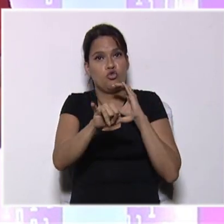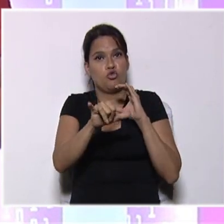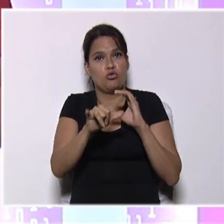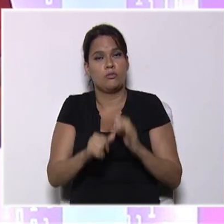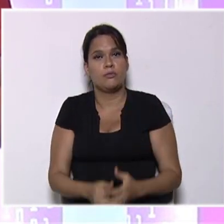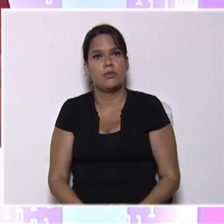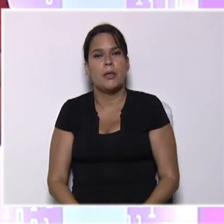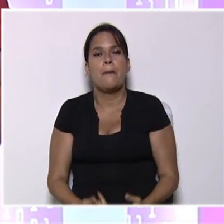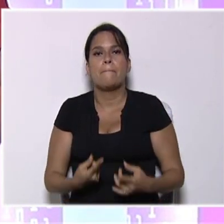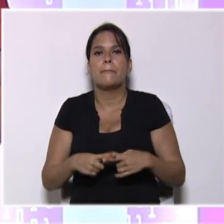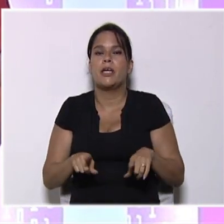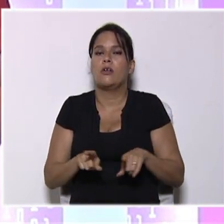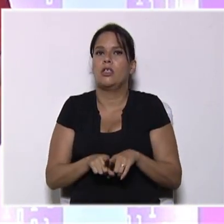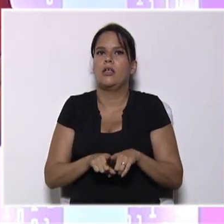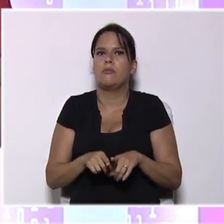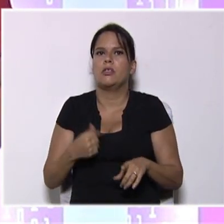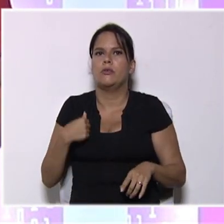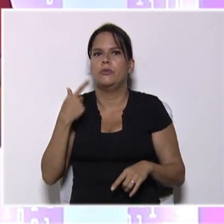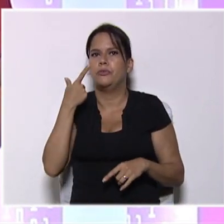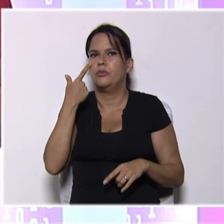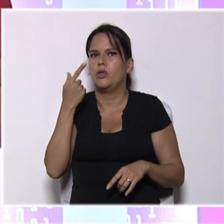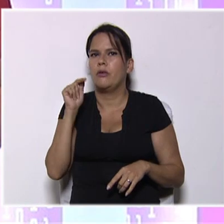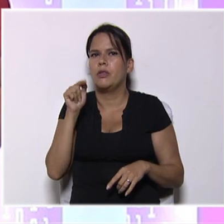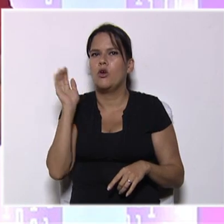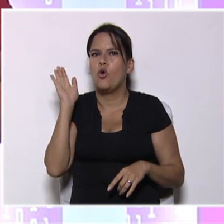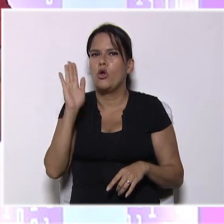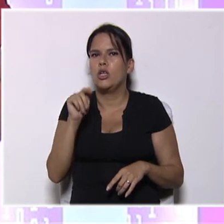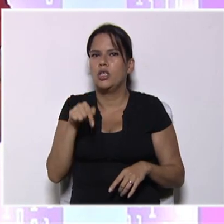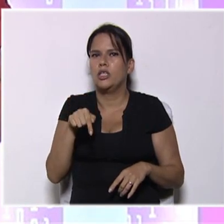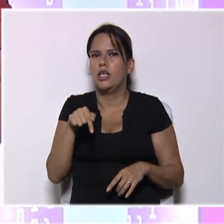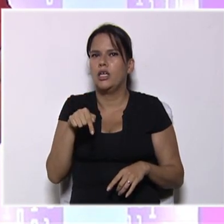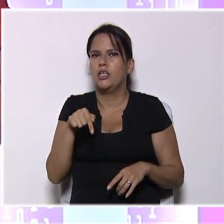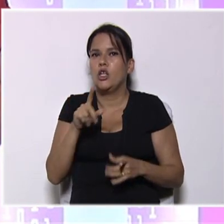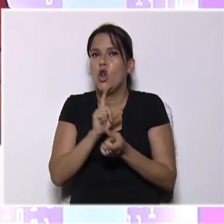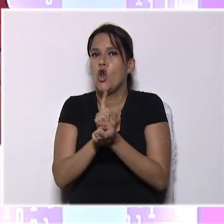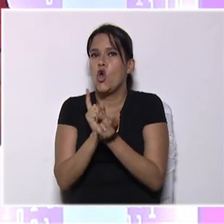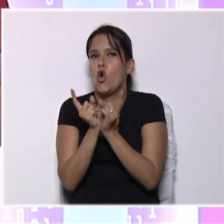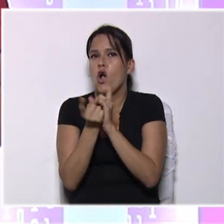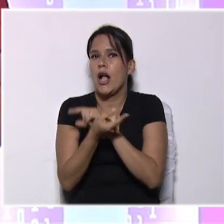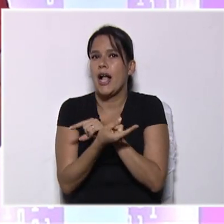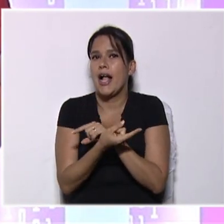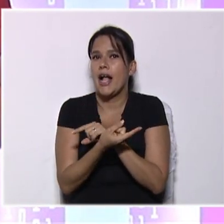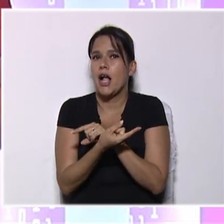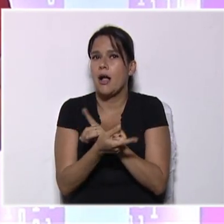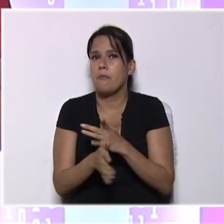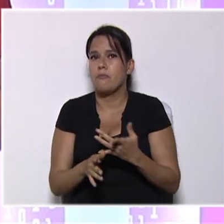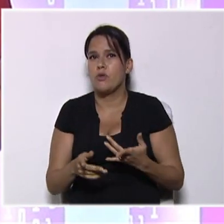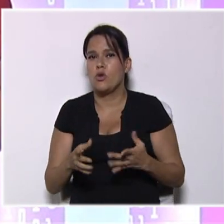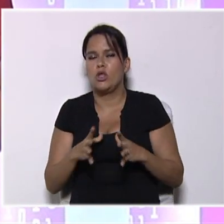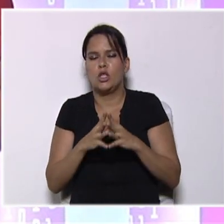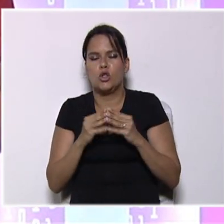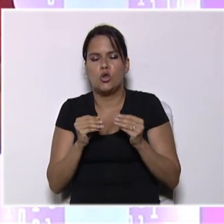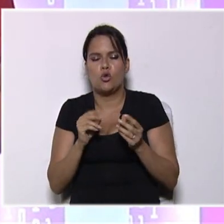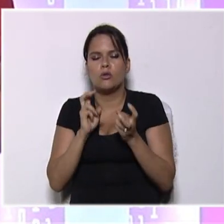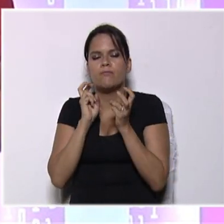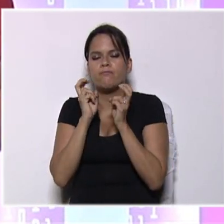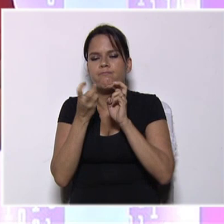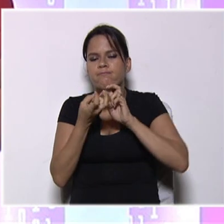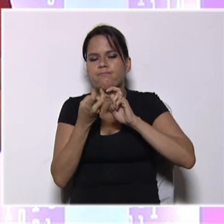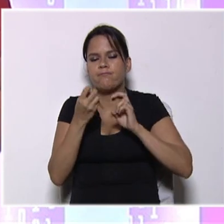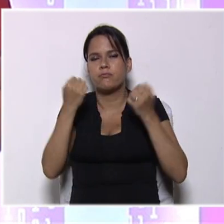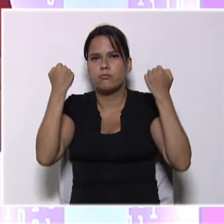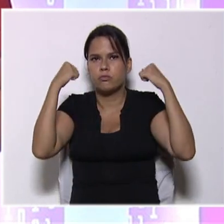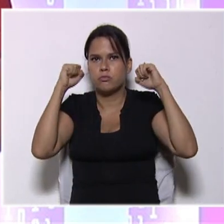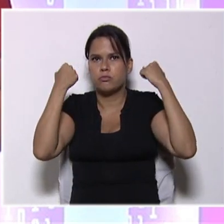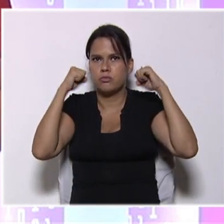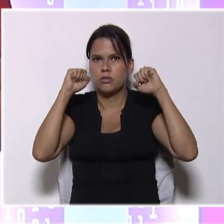que además también voy a ver la que viene a continuación, y se trata de las adaptaciones curriculares de todos estos referentes teóricos prácticos